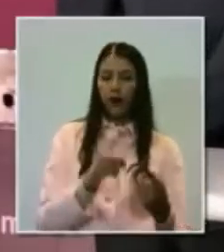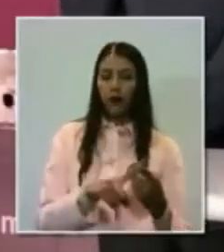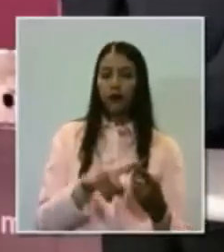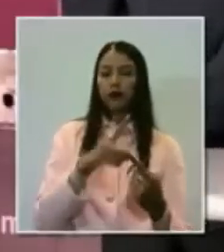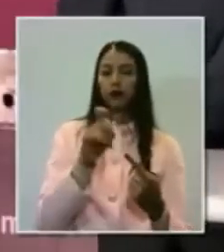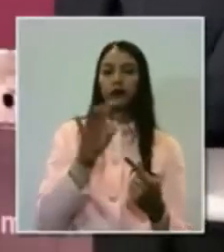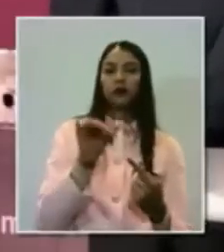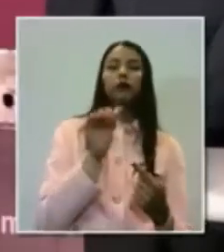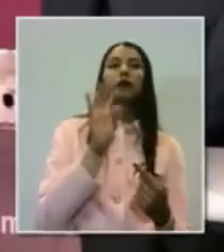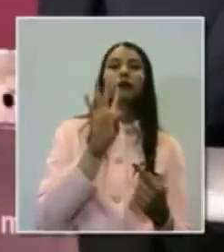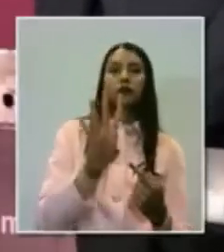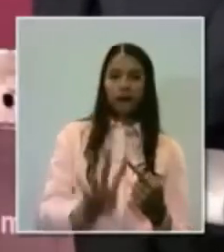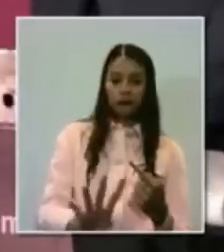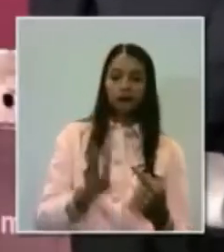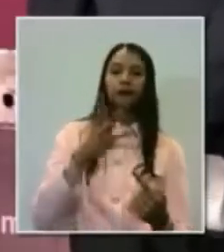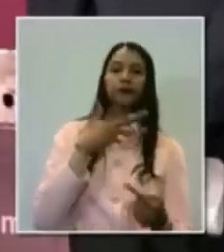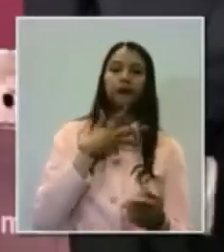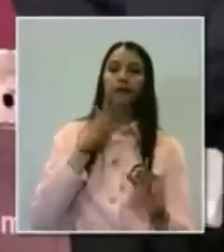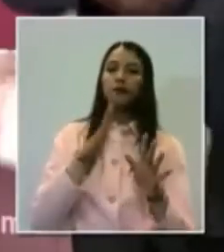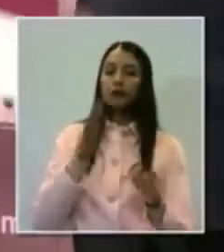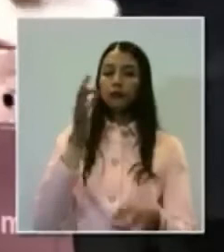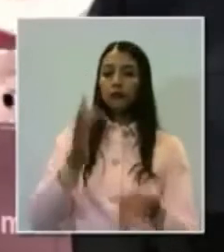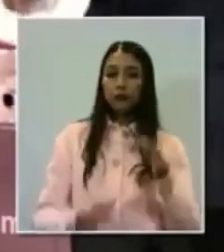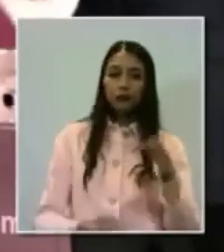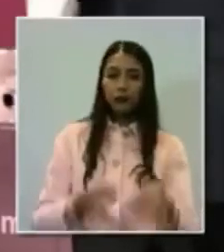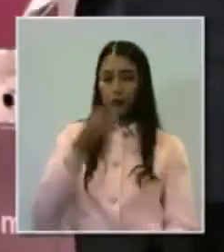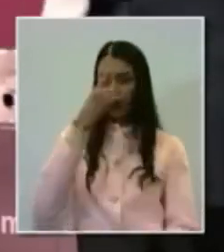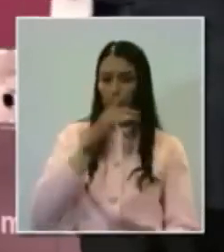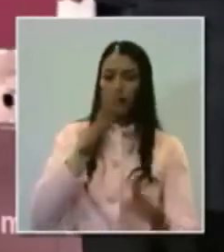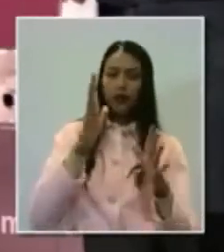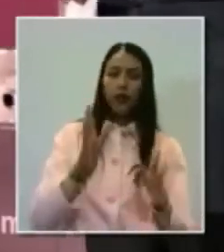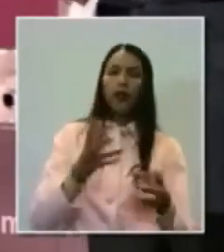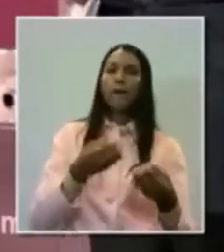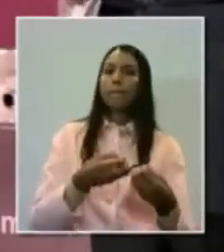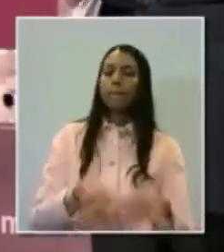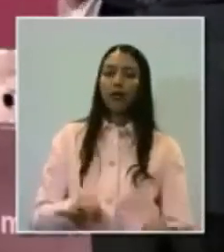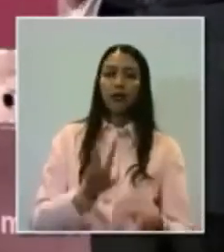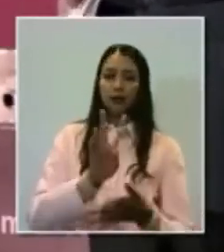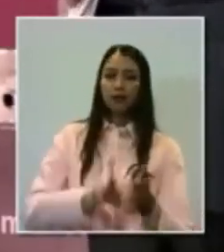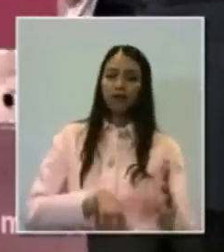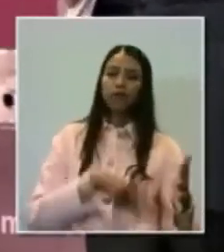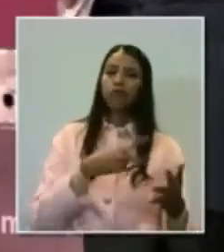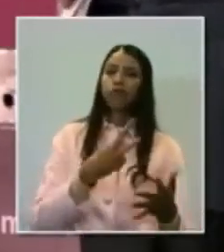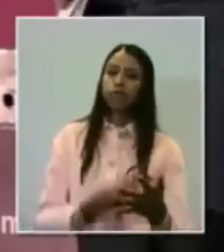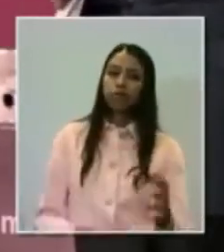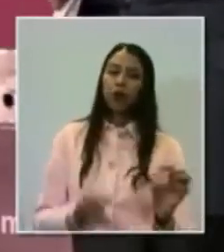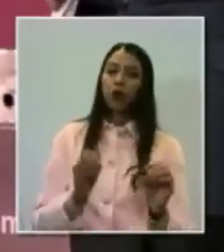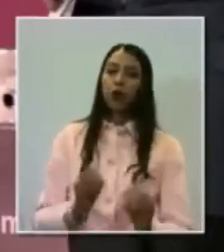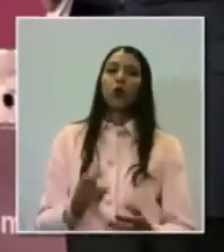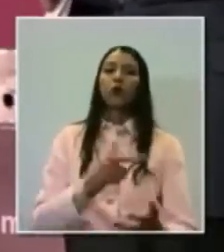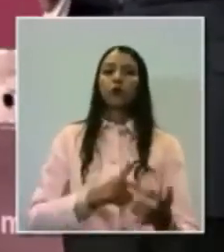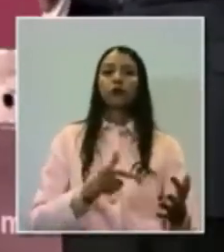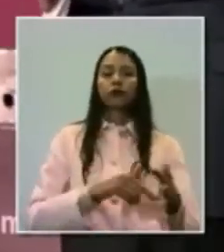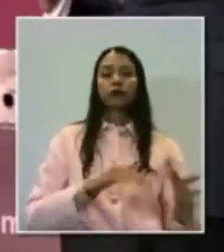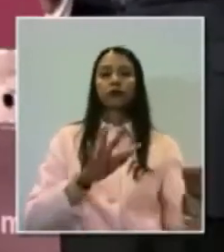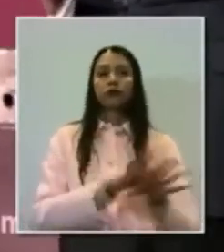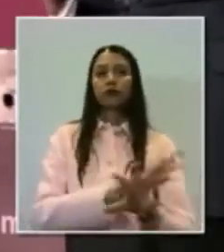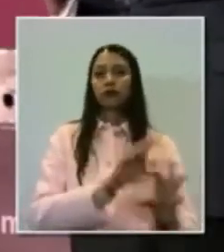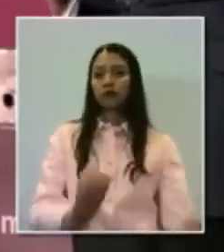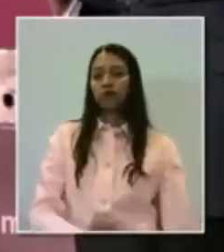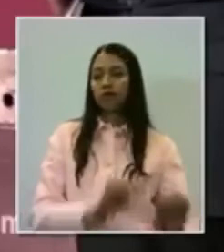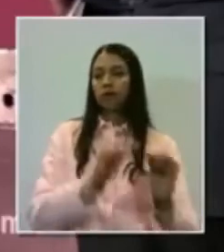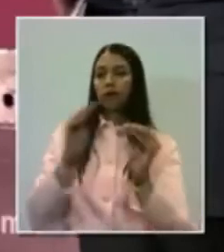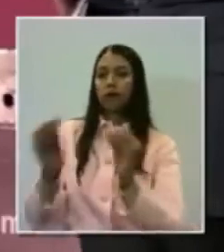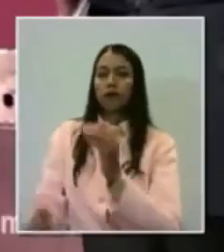son 144 los que tenemos ya en jurídico ya van a perder su plazas o espacios que serán asignados a